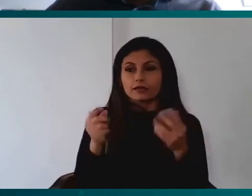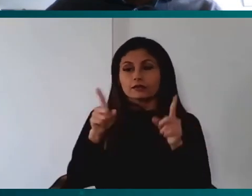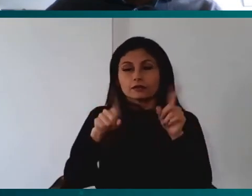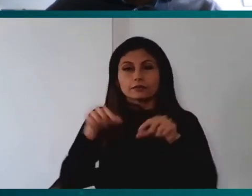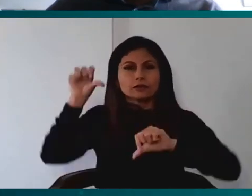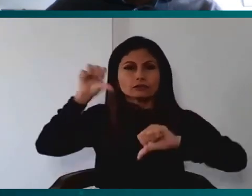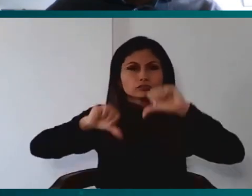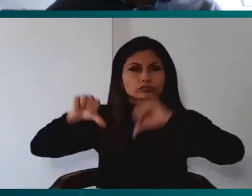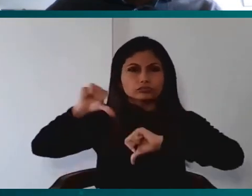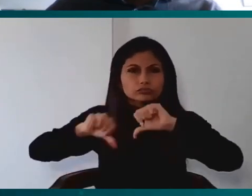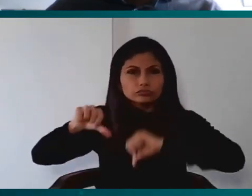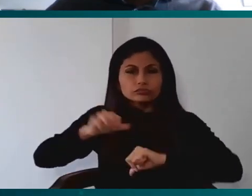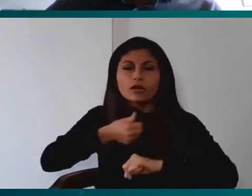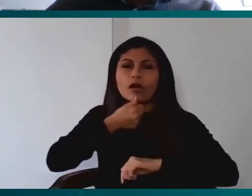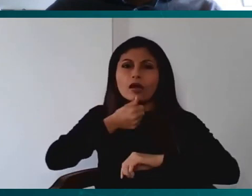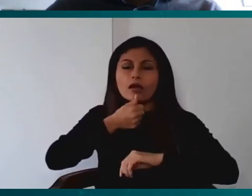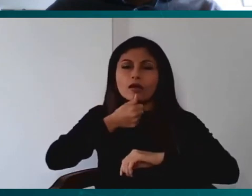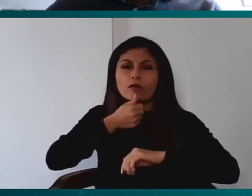aguas potables,